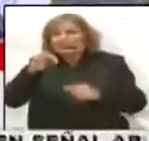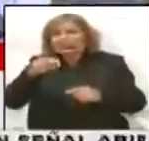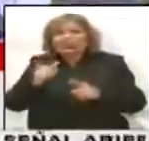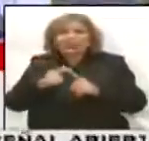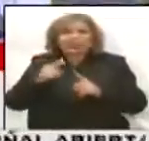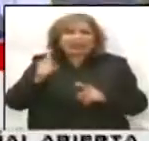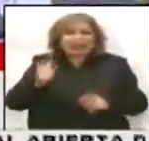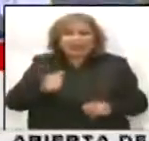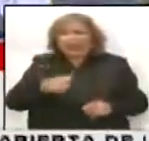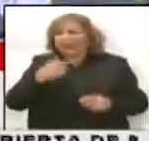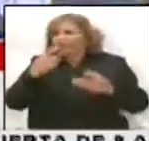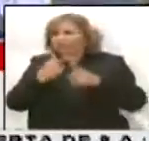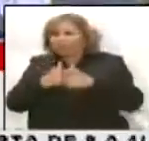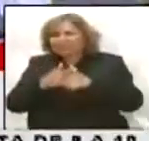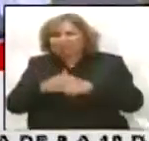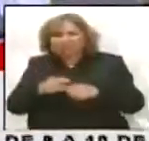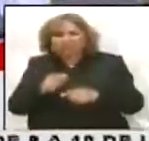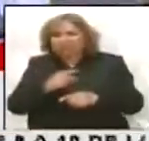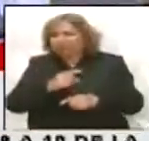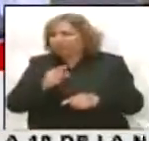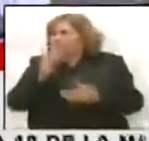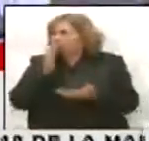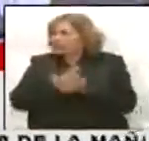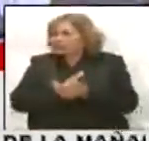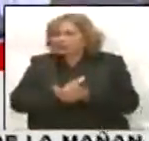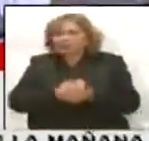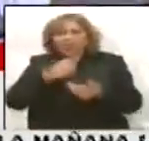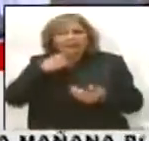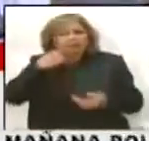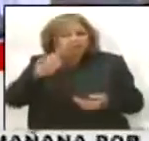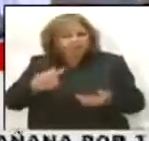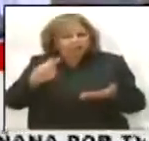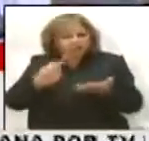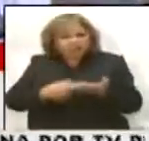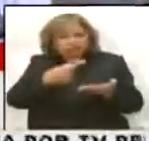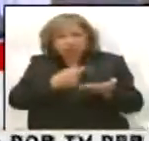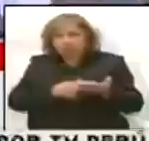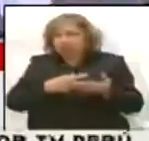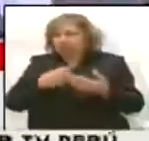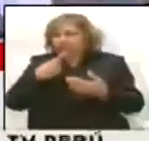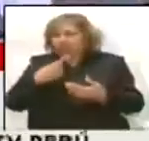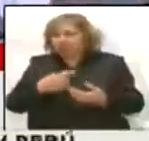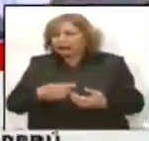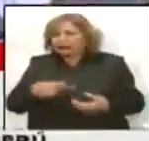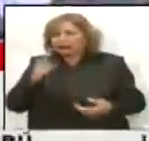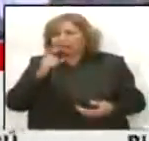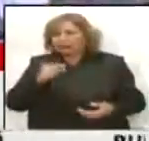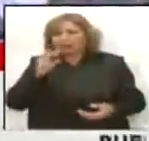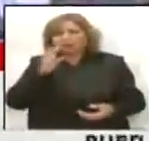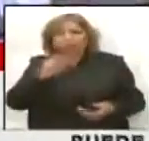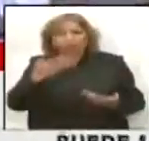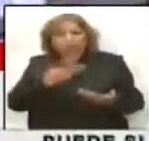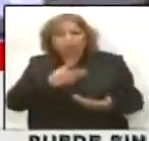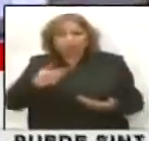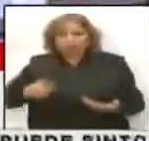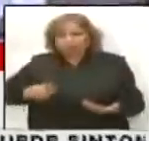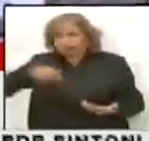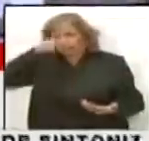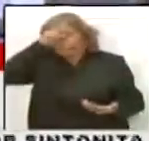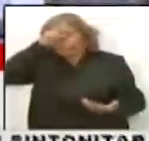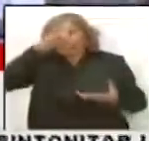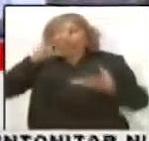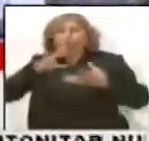proterrorista, porque eso, la verdad, vicia el debate. Dice el debate, cuando uno le lanza una acusación de ese tipo a otro en un país como el nuestro, en un país que ha tenido una